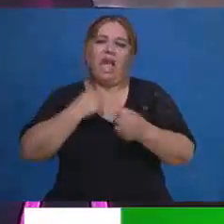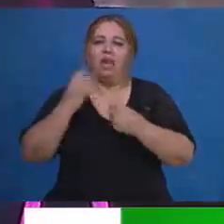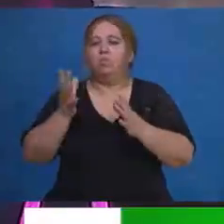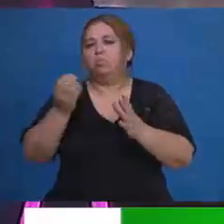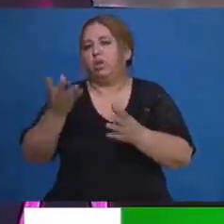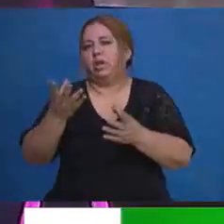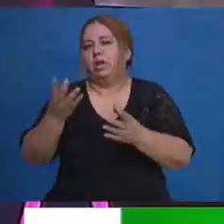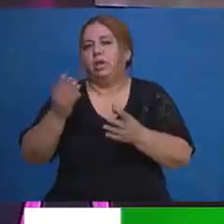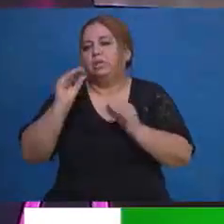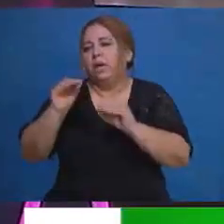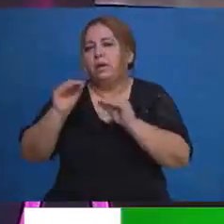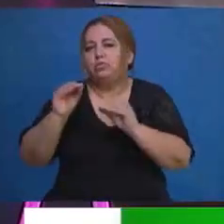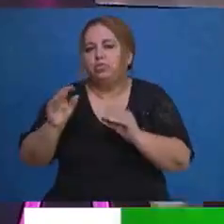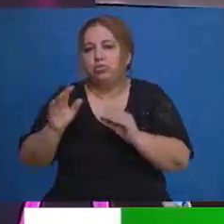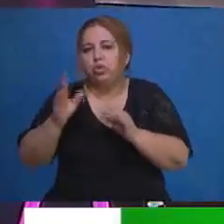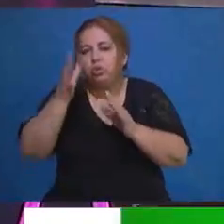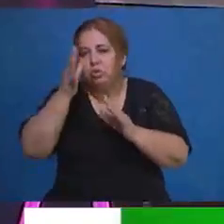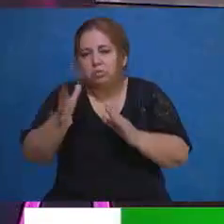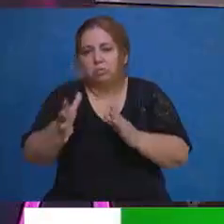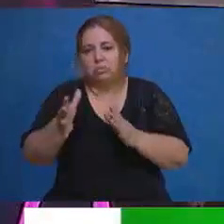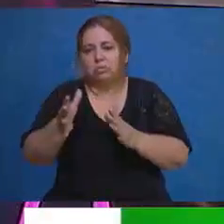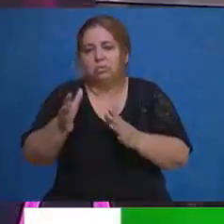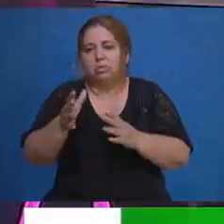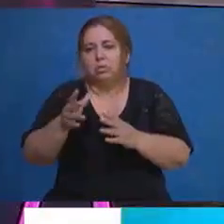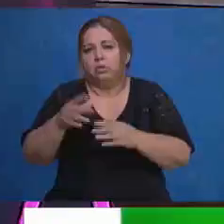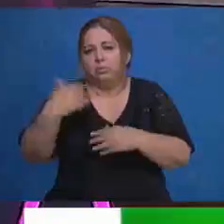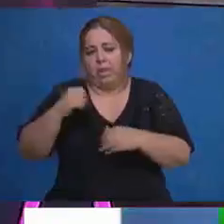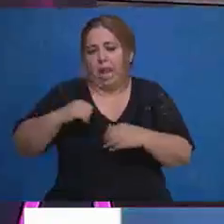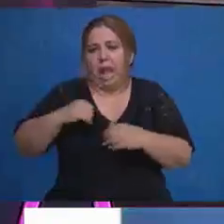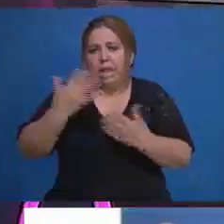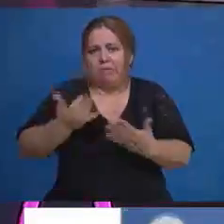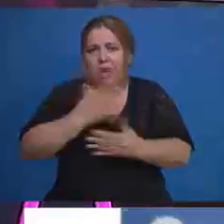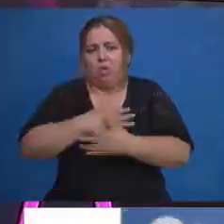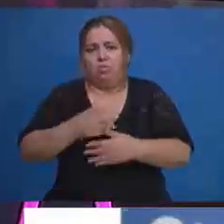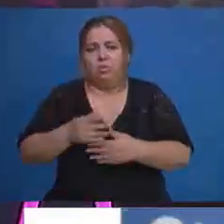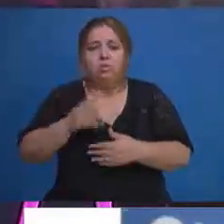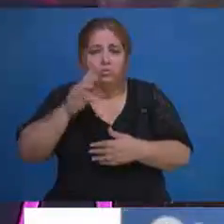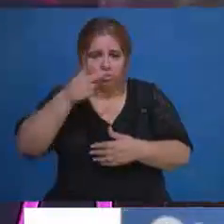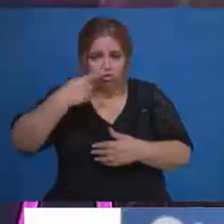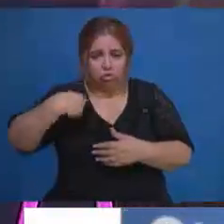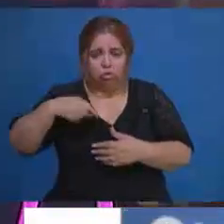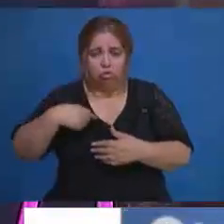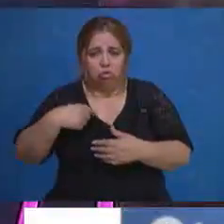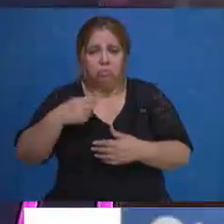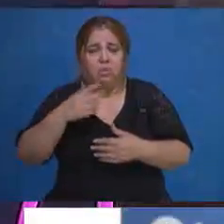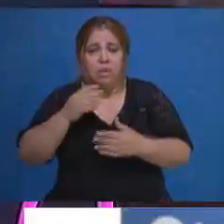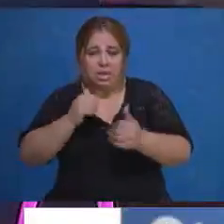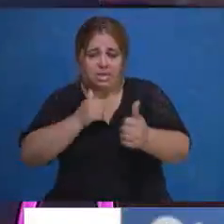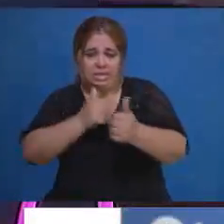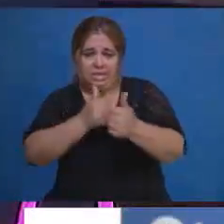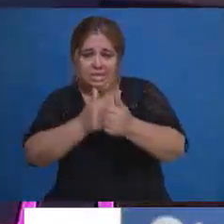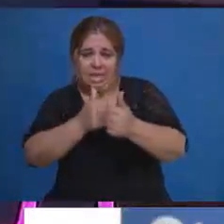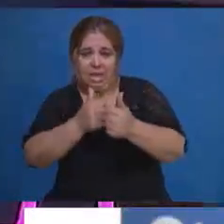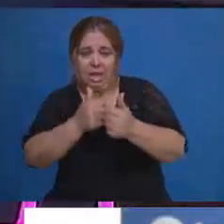condiciones de higiene normales, como nosotros tuvimos la oportunidad de trabajar en torno suyo. Estamos hablando de